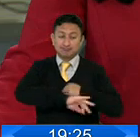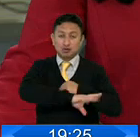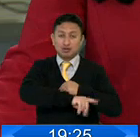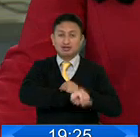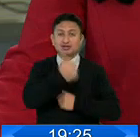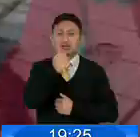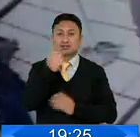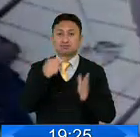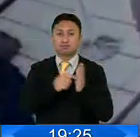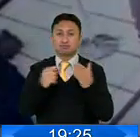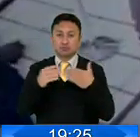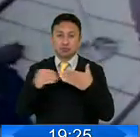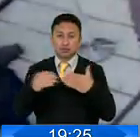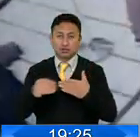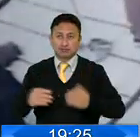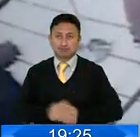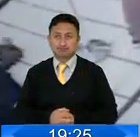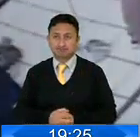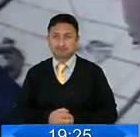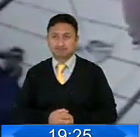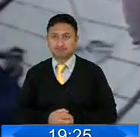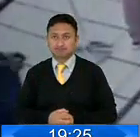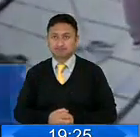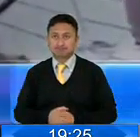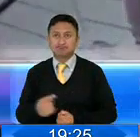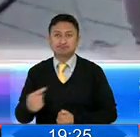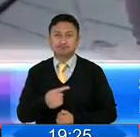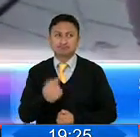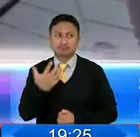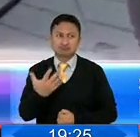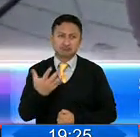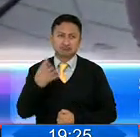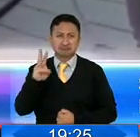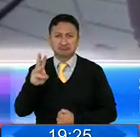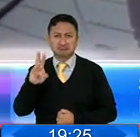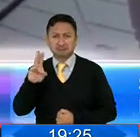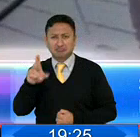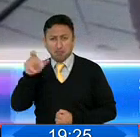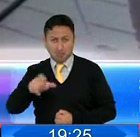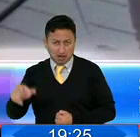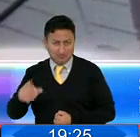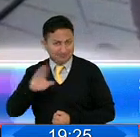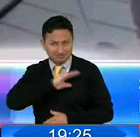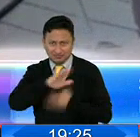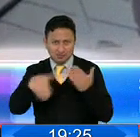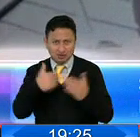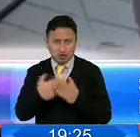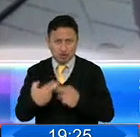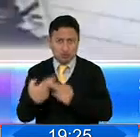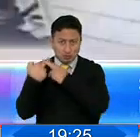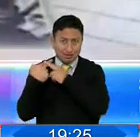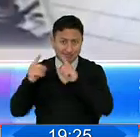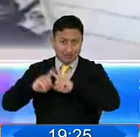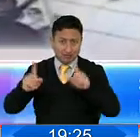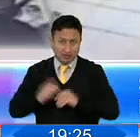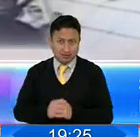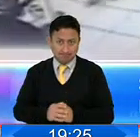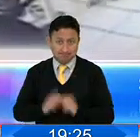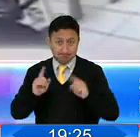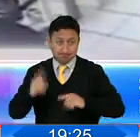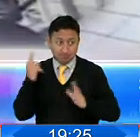$10,000. Los sacapintas normalmente operan entre 5, 6 y más personas, todos con roles y funciones.